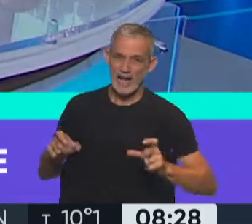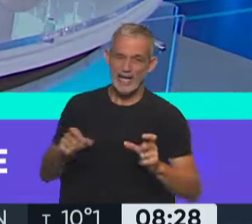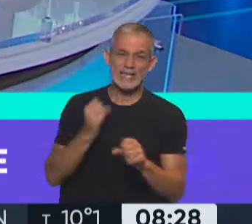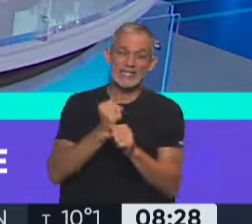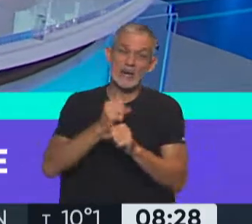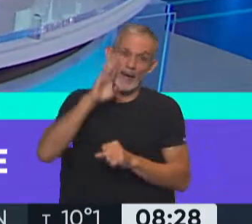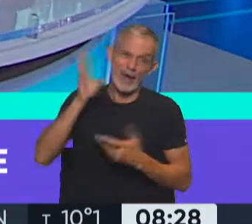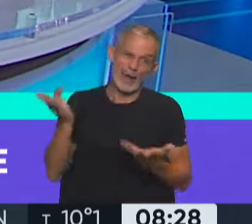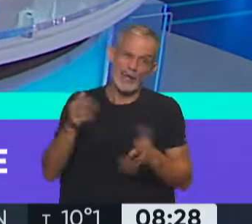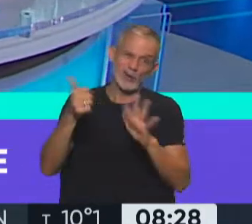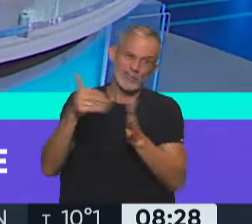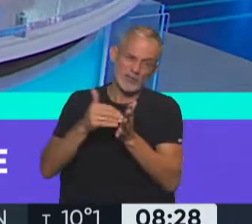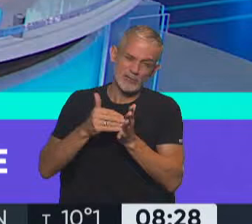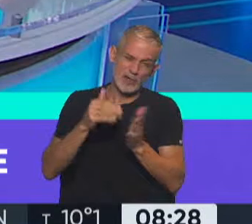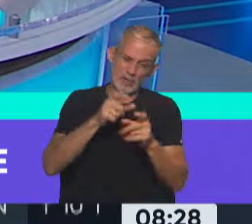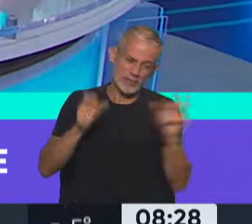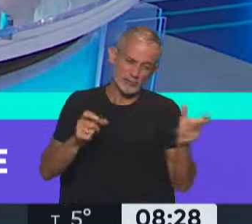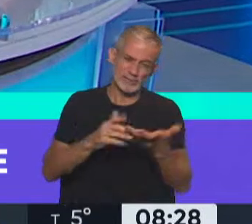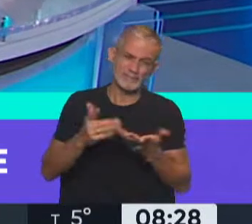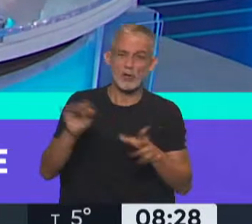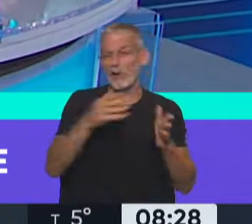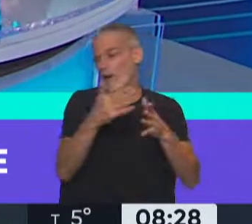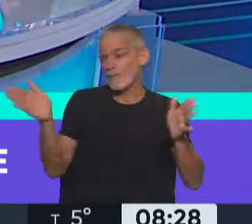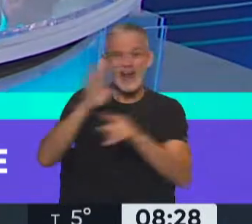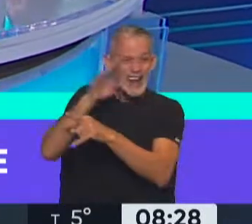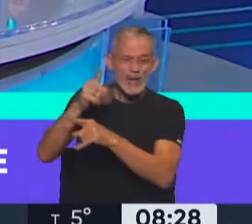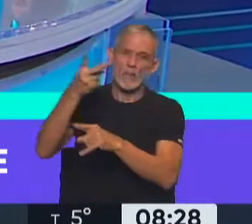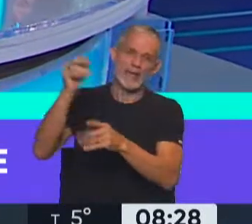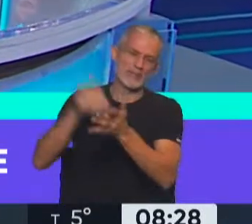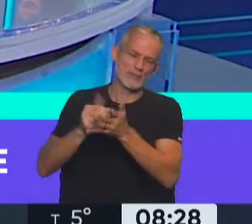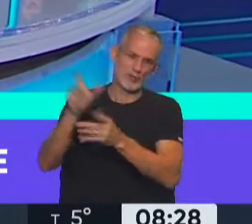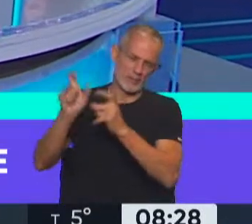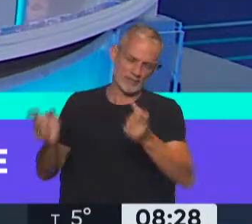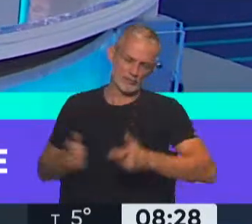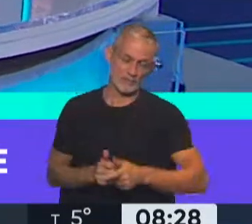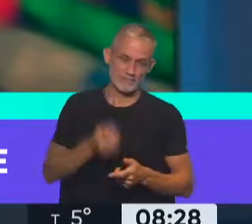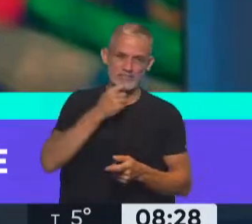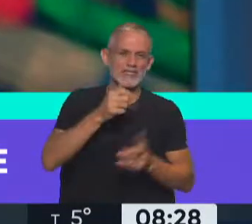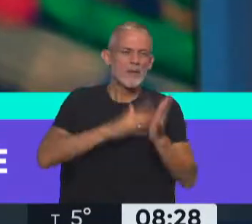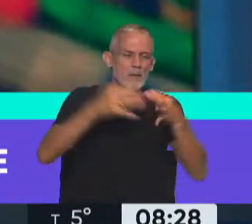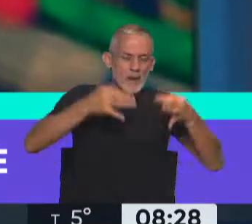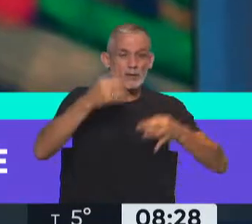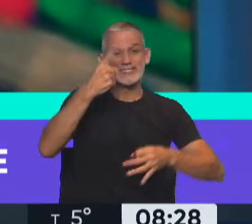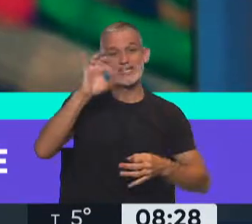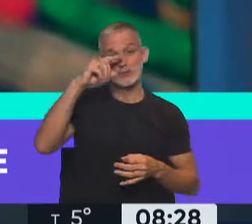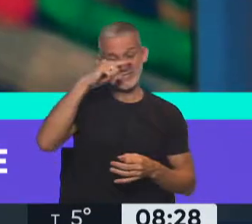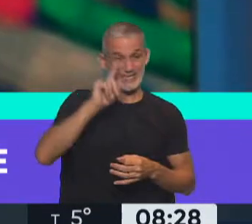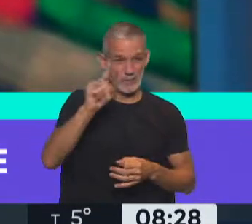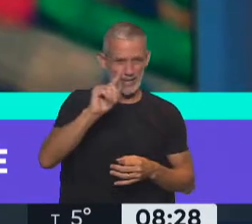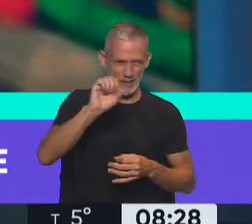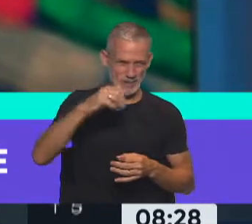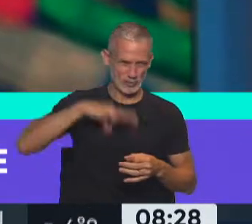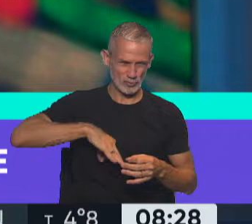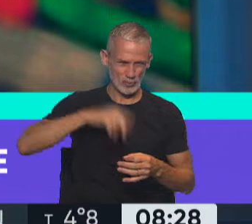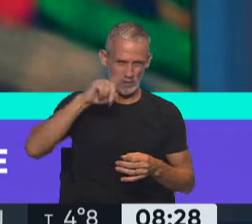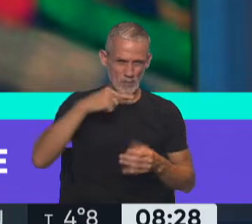Sí, trabajan en son negro. 6 millones de personas. Después tenés Por eso. 20 millones de personas que trabajan. O sea, si el trabajador formal está en 107.000 promedio,